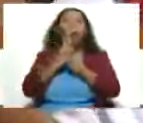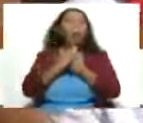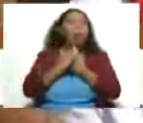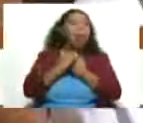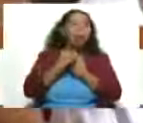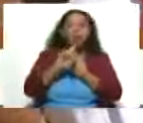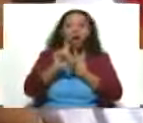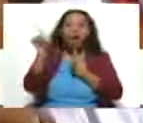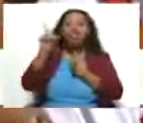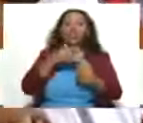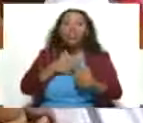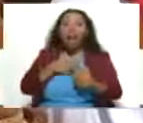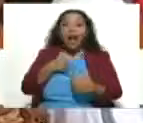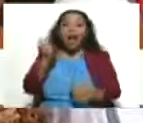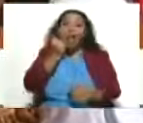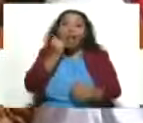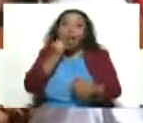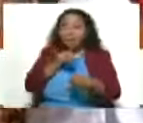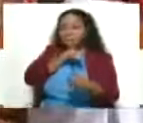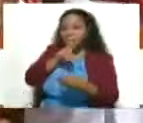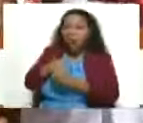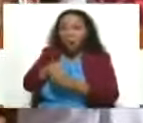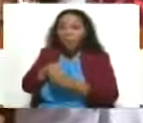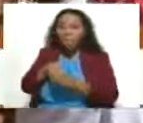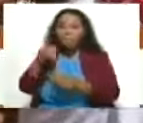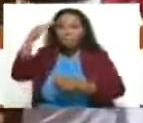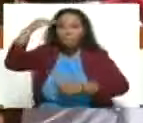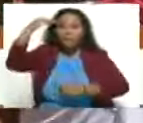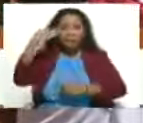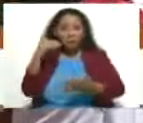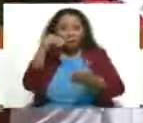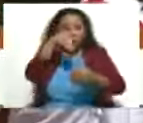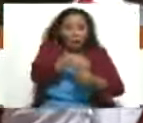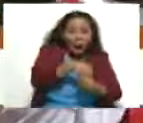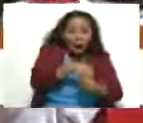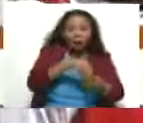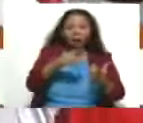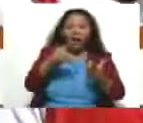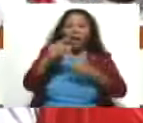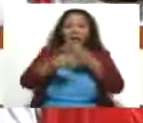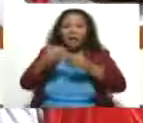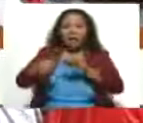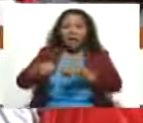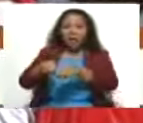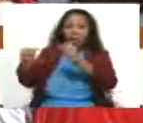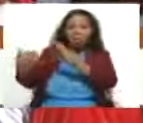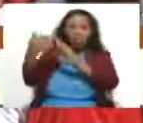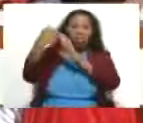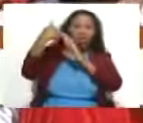quieren ese territorio para instalar bases militares ahí y hacerle daño a nuestro país.